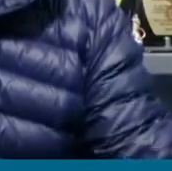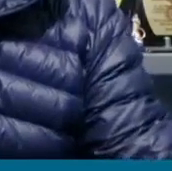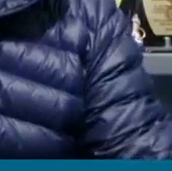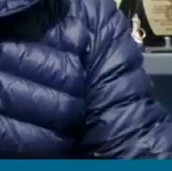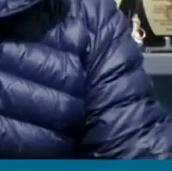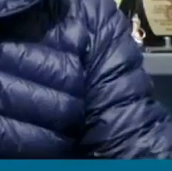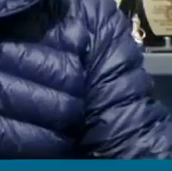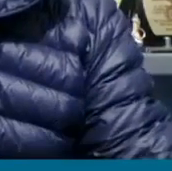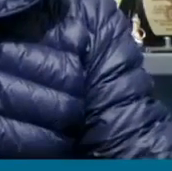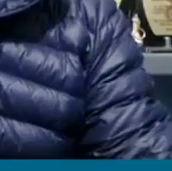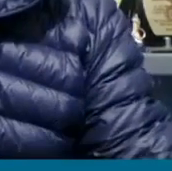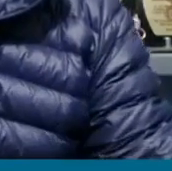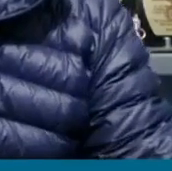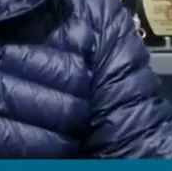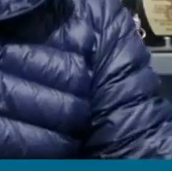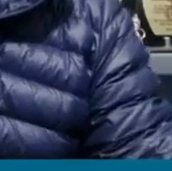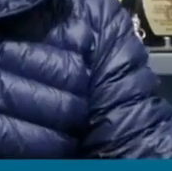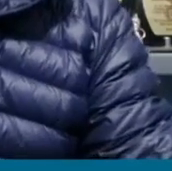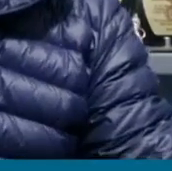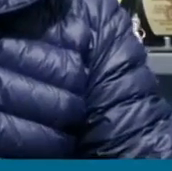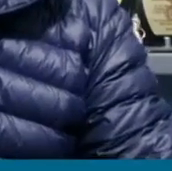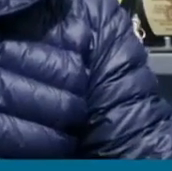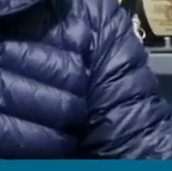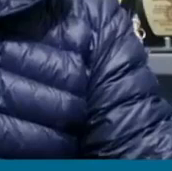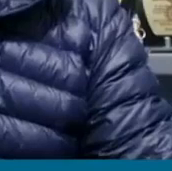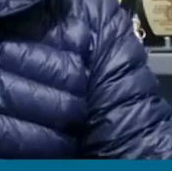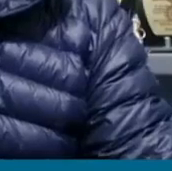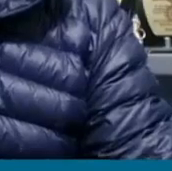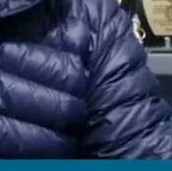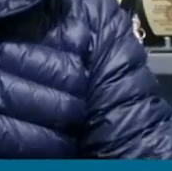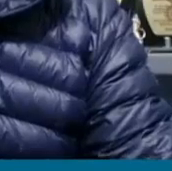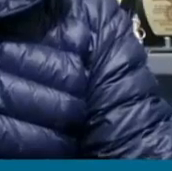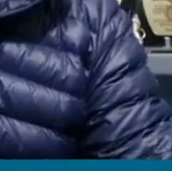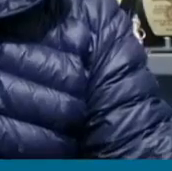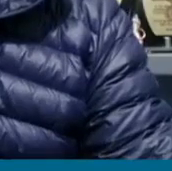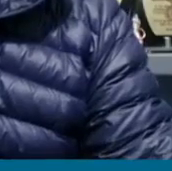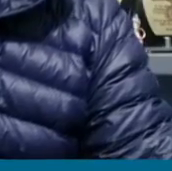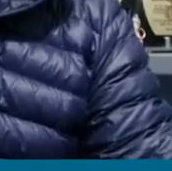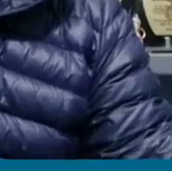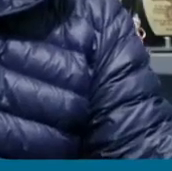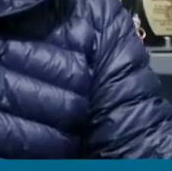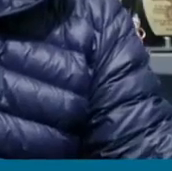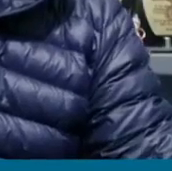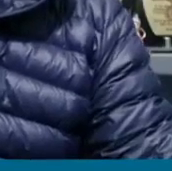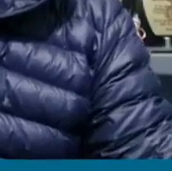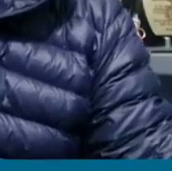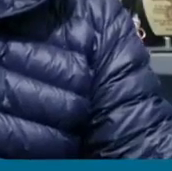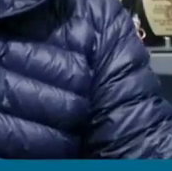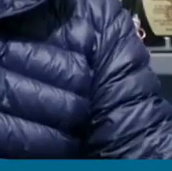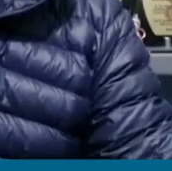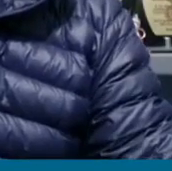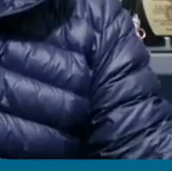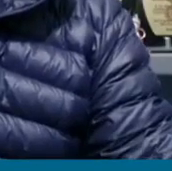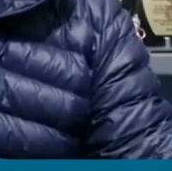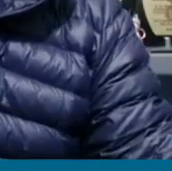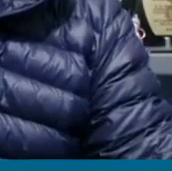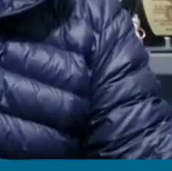Sí, en cuanto a camélidos domésticos, en Bolivia se ha hecho el censo ya el